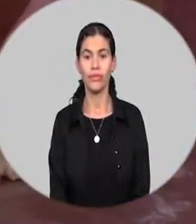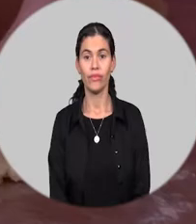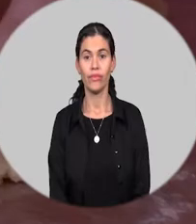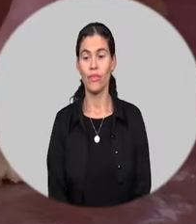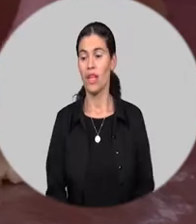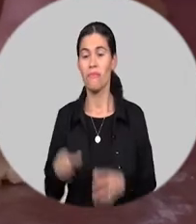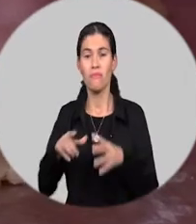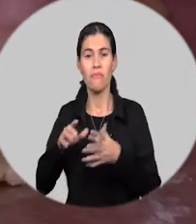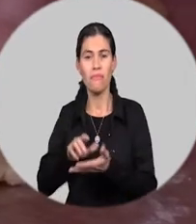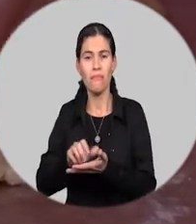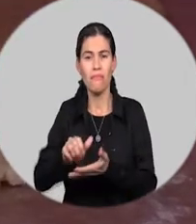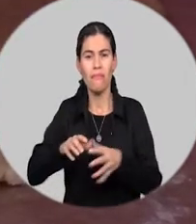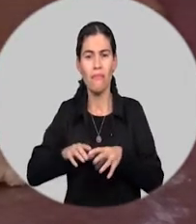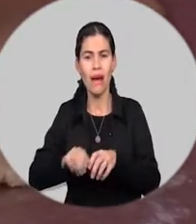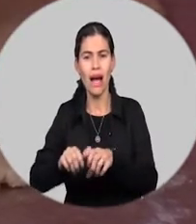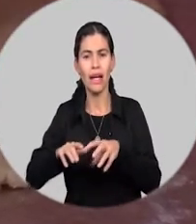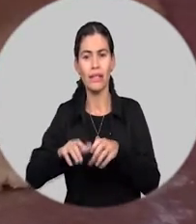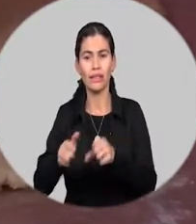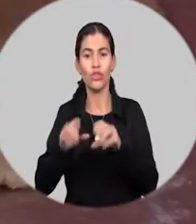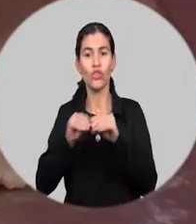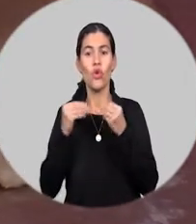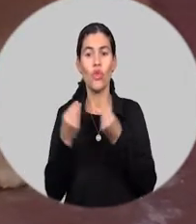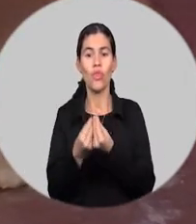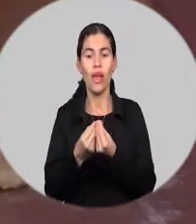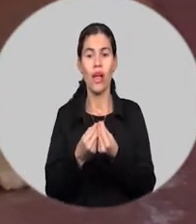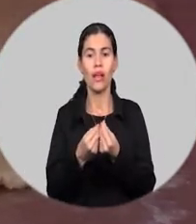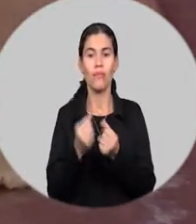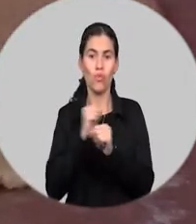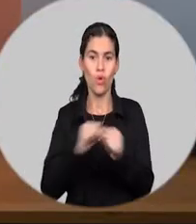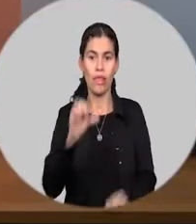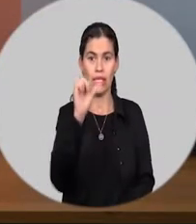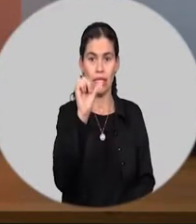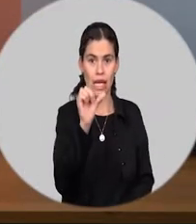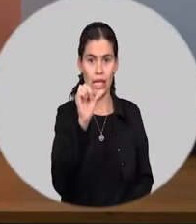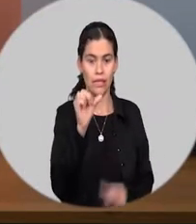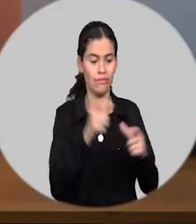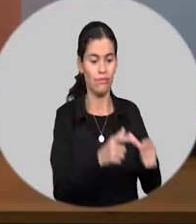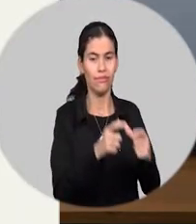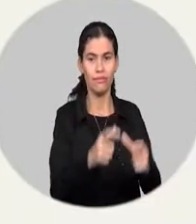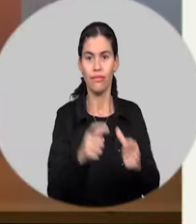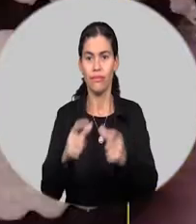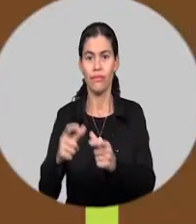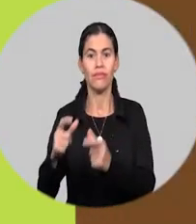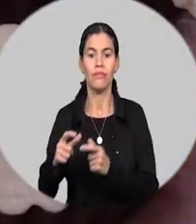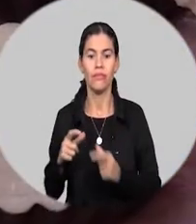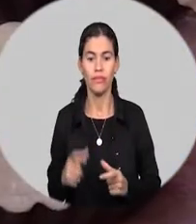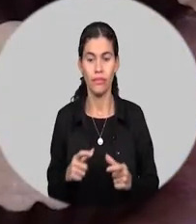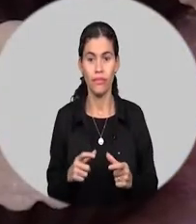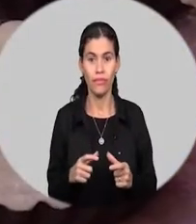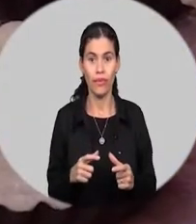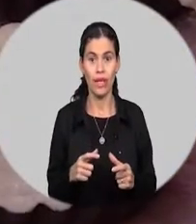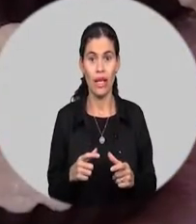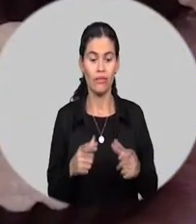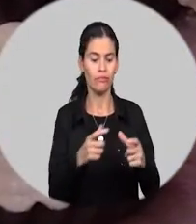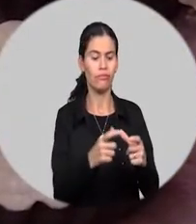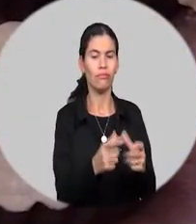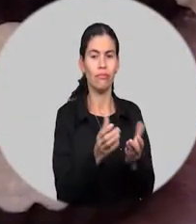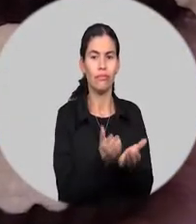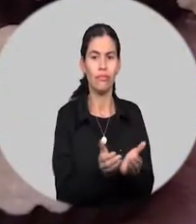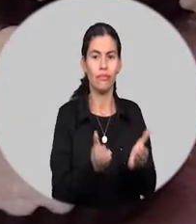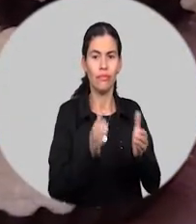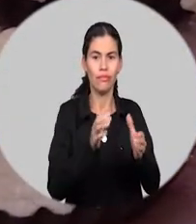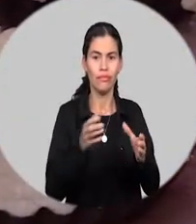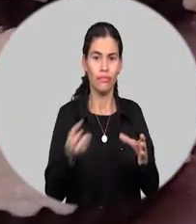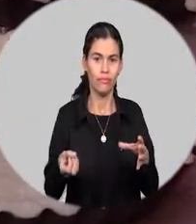De la masa que hicimos, tiene que salir 6 pastas frolas más o menos de esta medida. Procedemos al armado de las